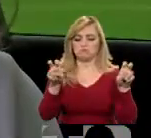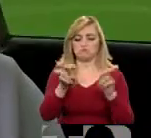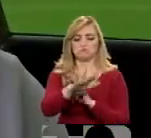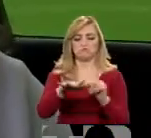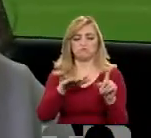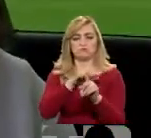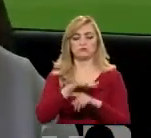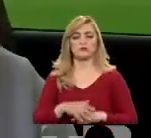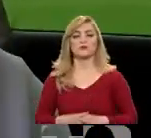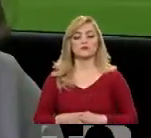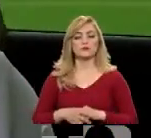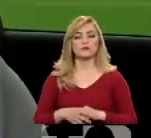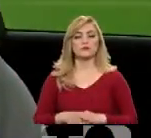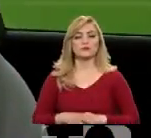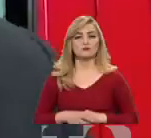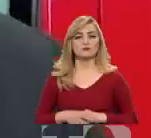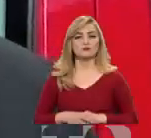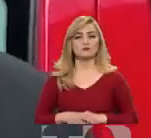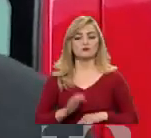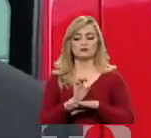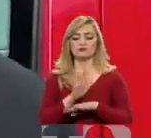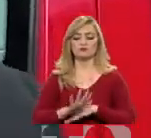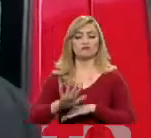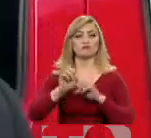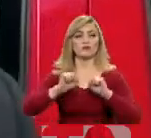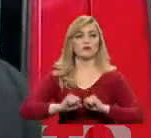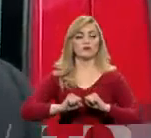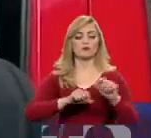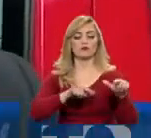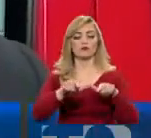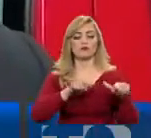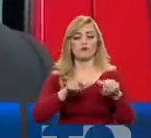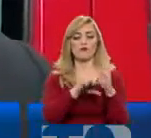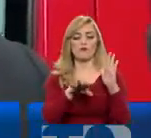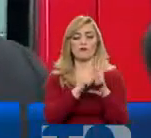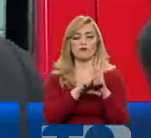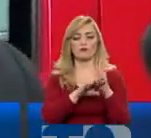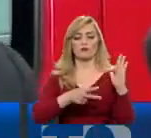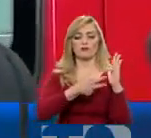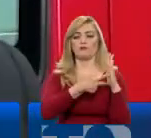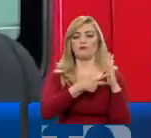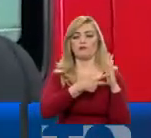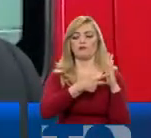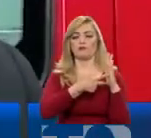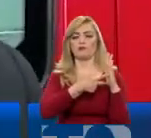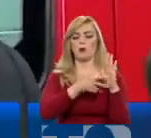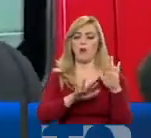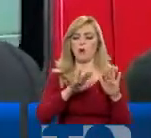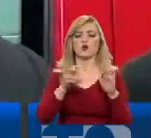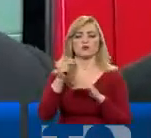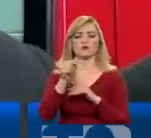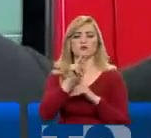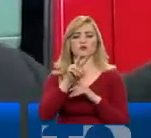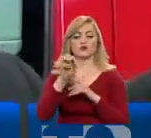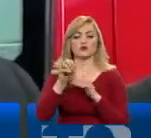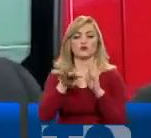medioambientales para la provincia y para el país. Estamos instalando un punto de carga semirrápida, el mismo que funciona a